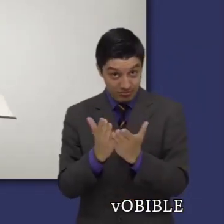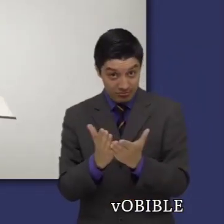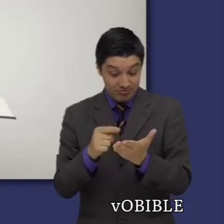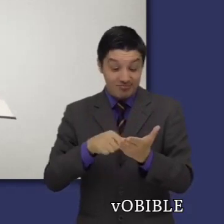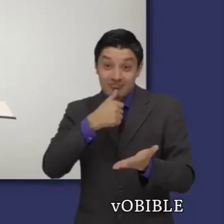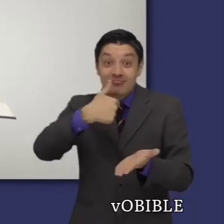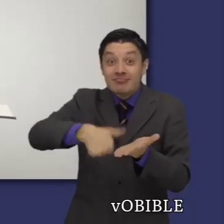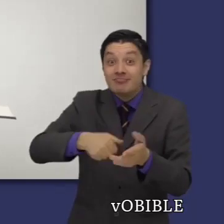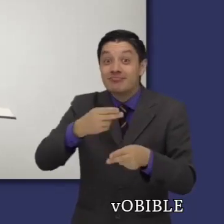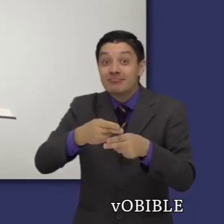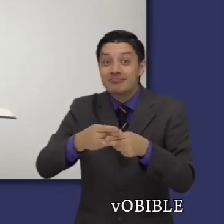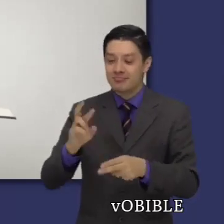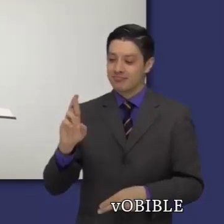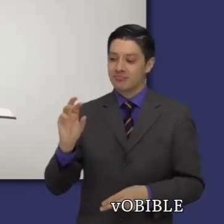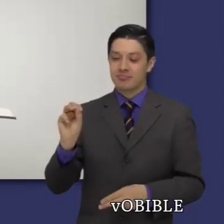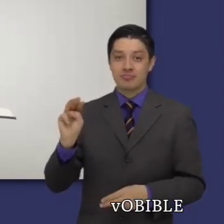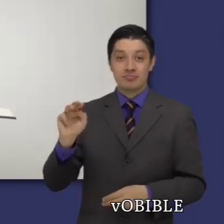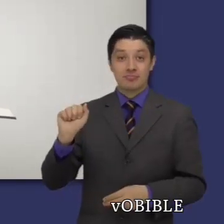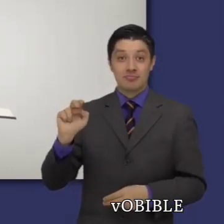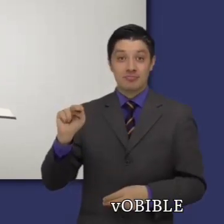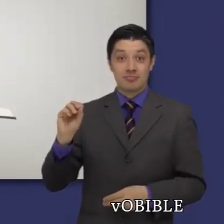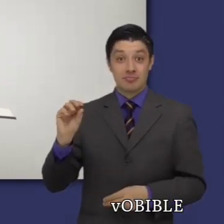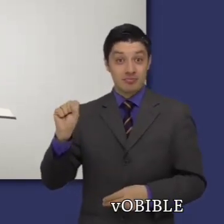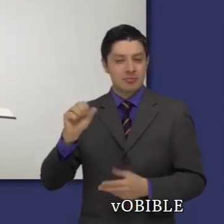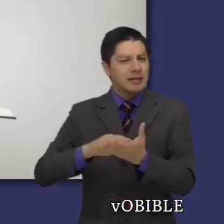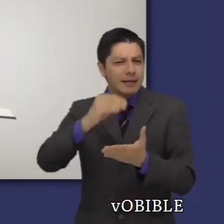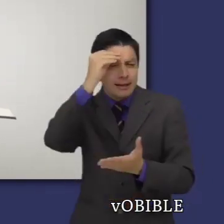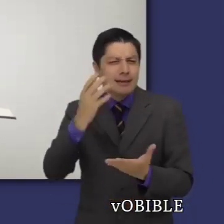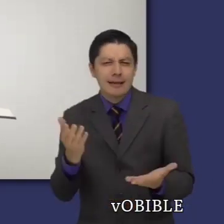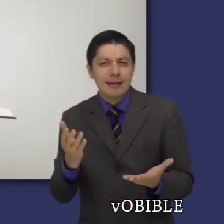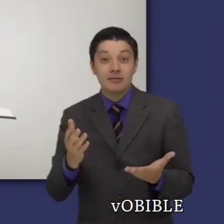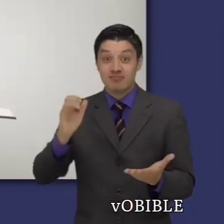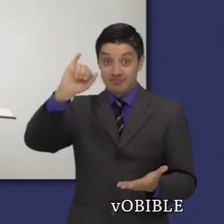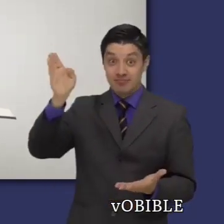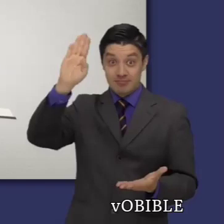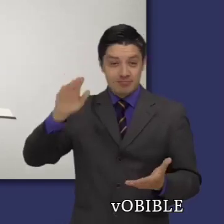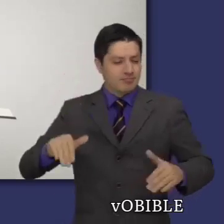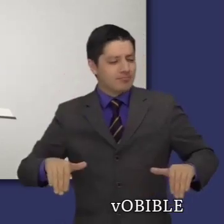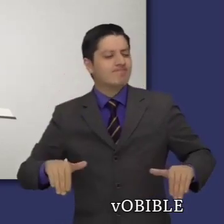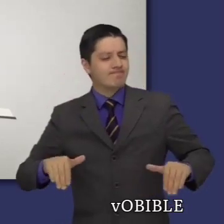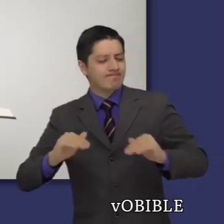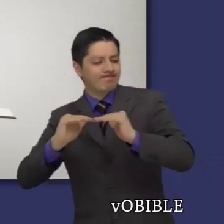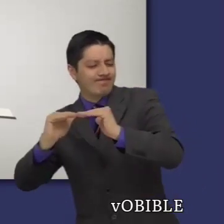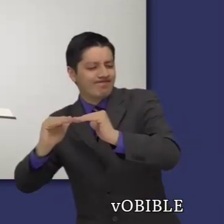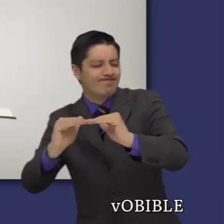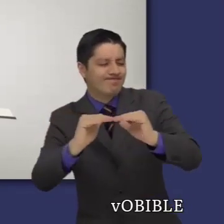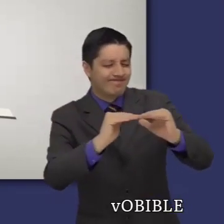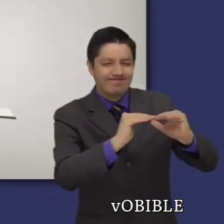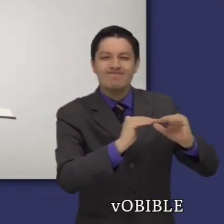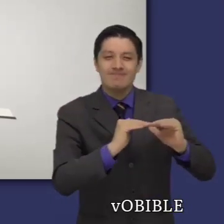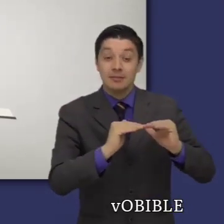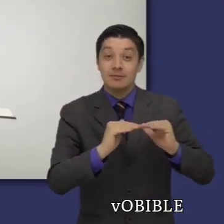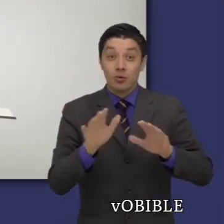Cuando lea esta carta inspirada, fíjese en que Dios trata a todas las personas con imparcialidad, en que los cristianos deben